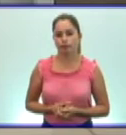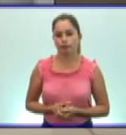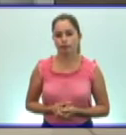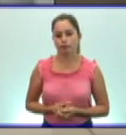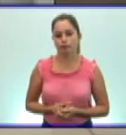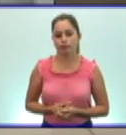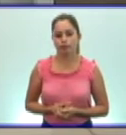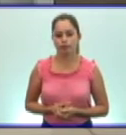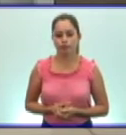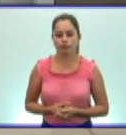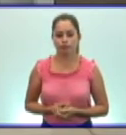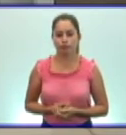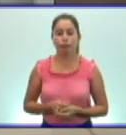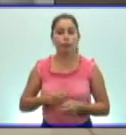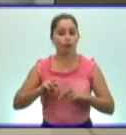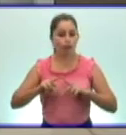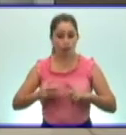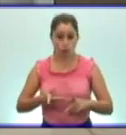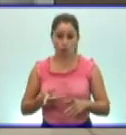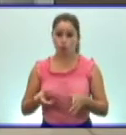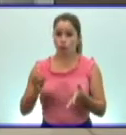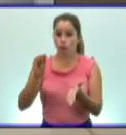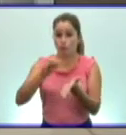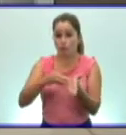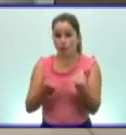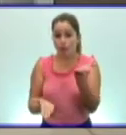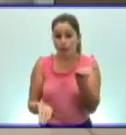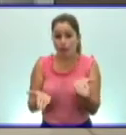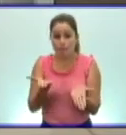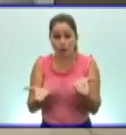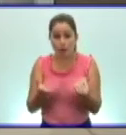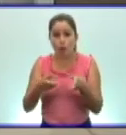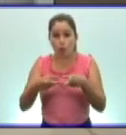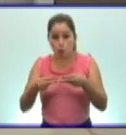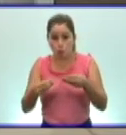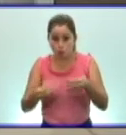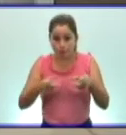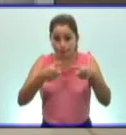Colocamos nuevamente el vidrio reloj en la balanza con la sustancia